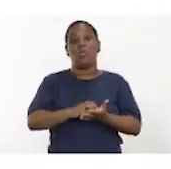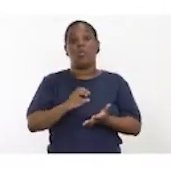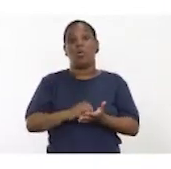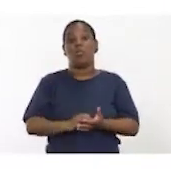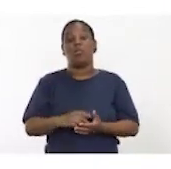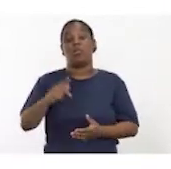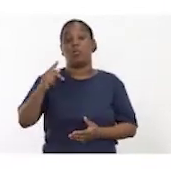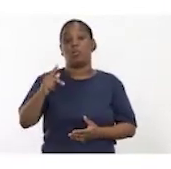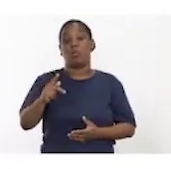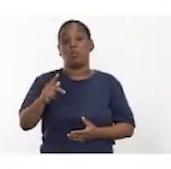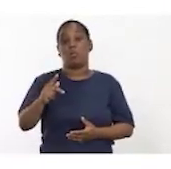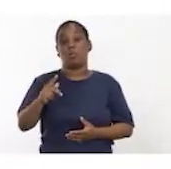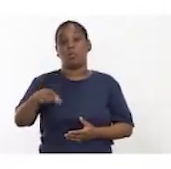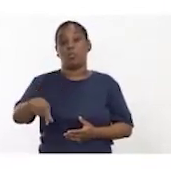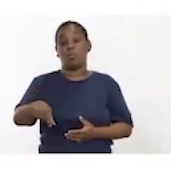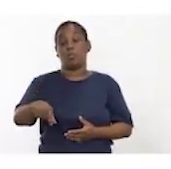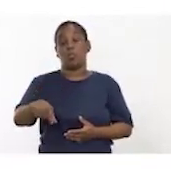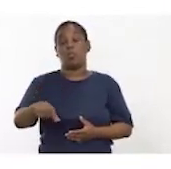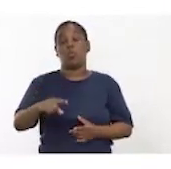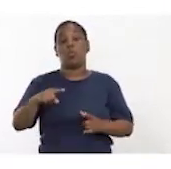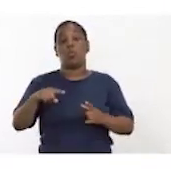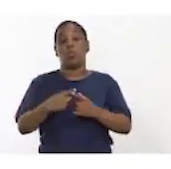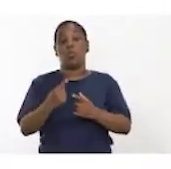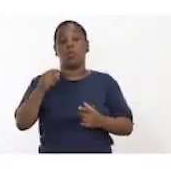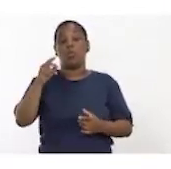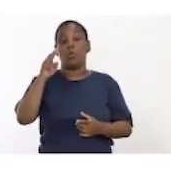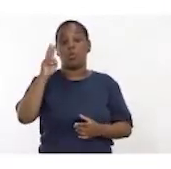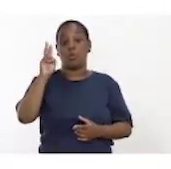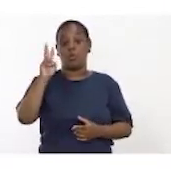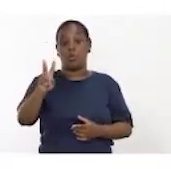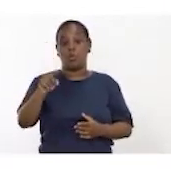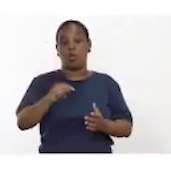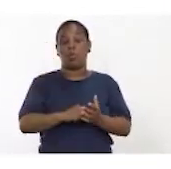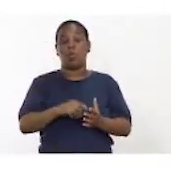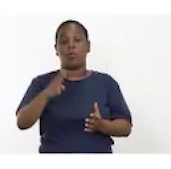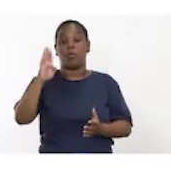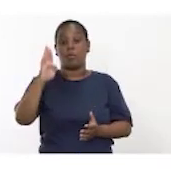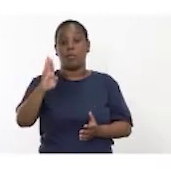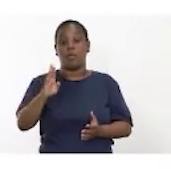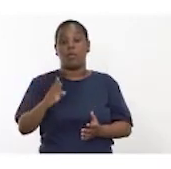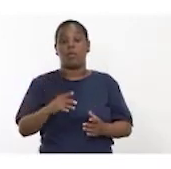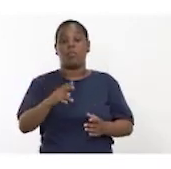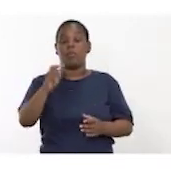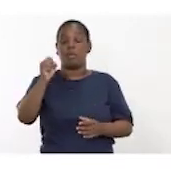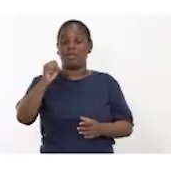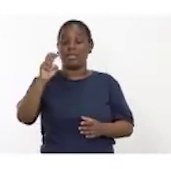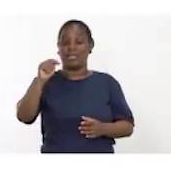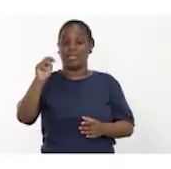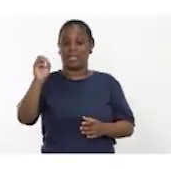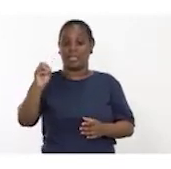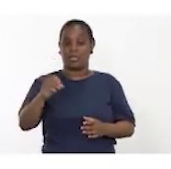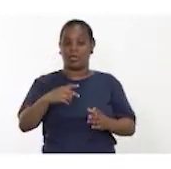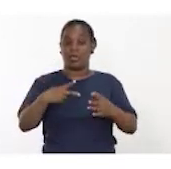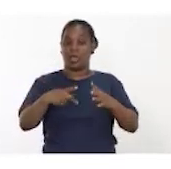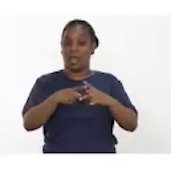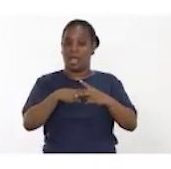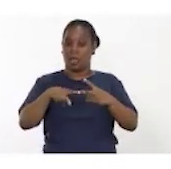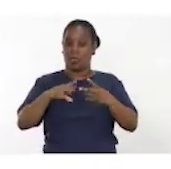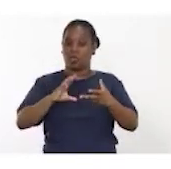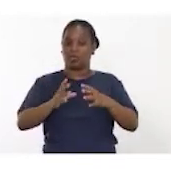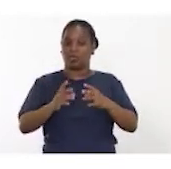donde Q por V por B por el seno del ángulo que se forma entre el vector de